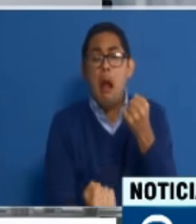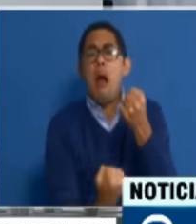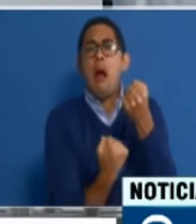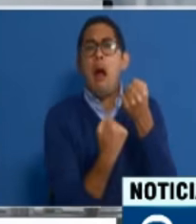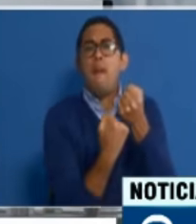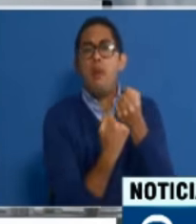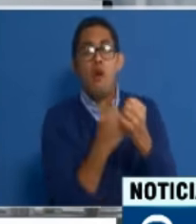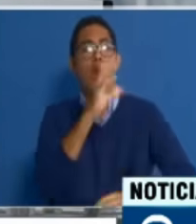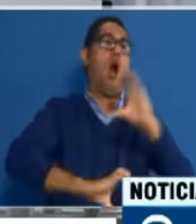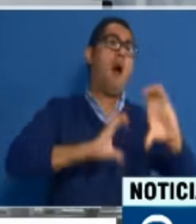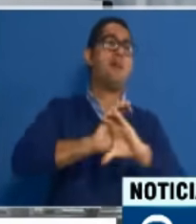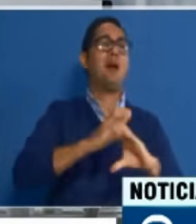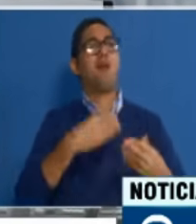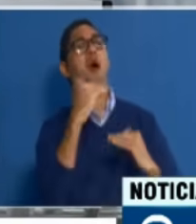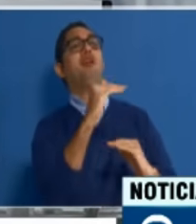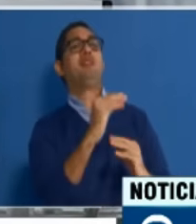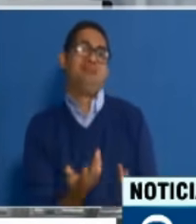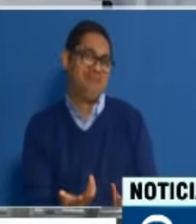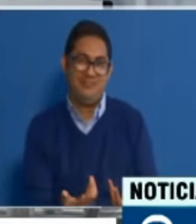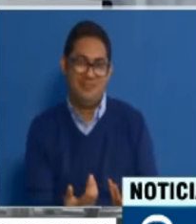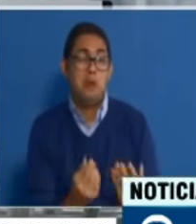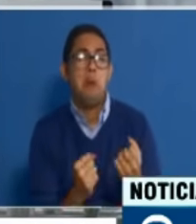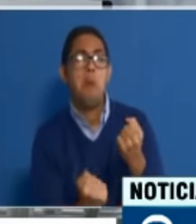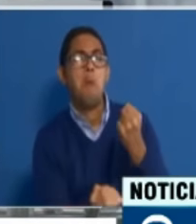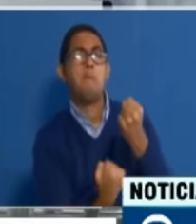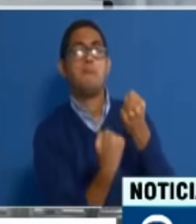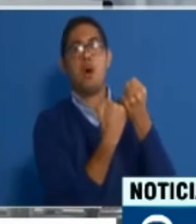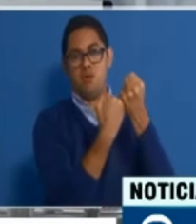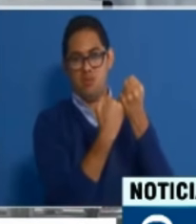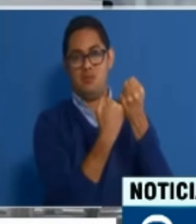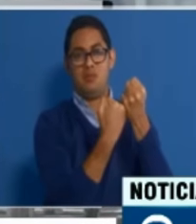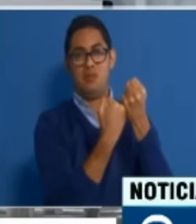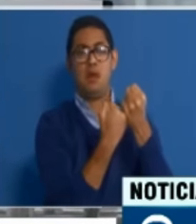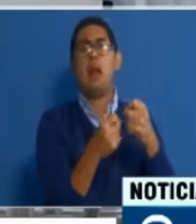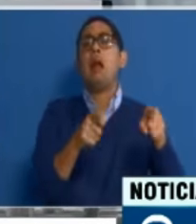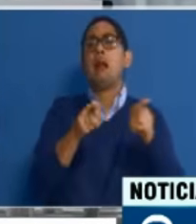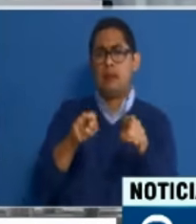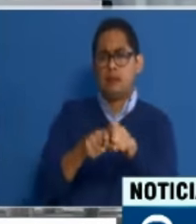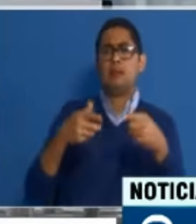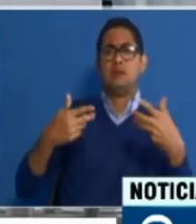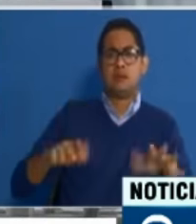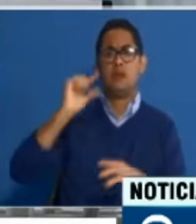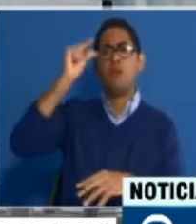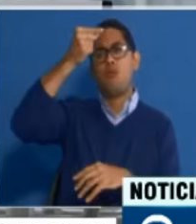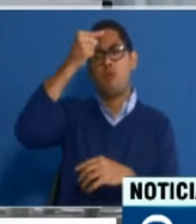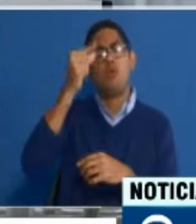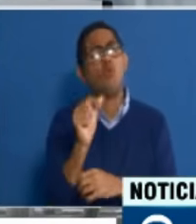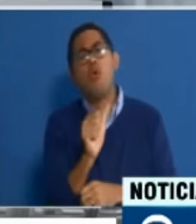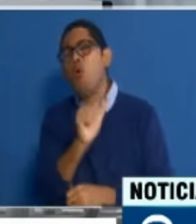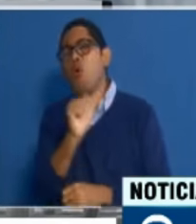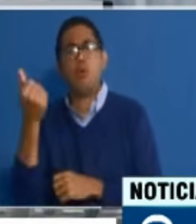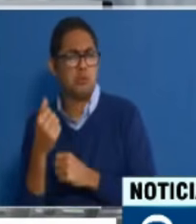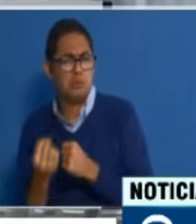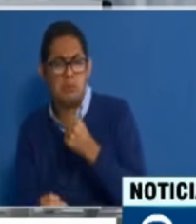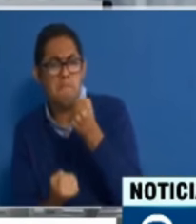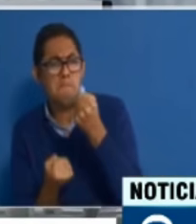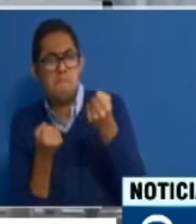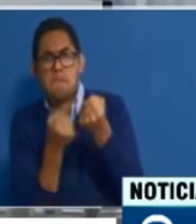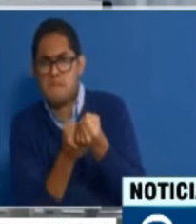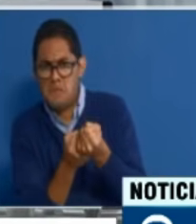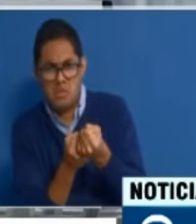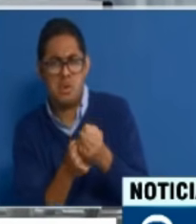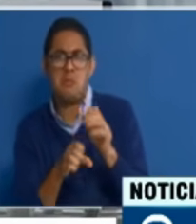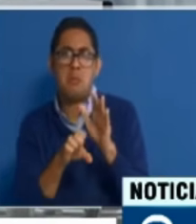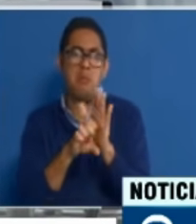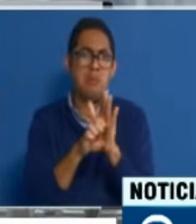Y como lo he dicho en reiteradas ocasiones, complementa los otros programas que existen ya, especialmente